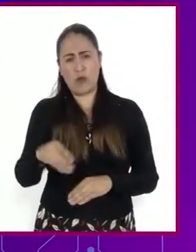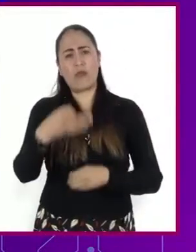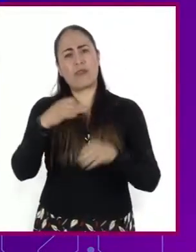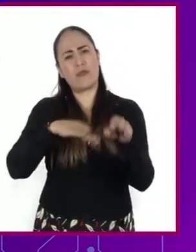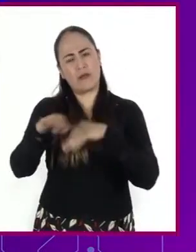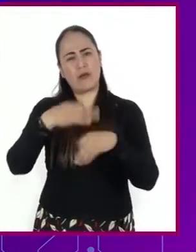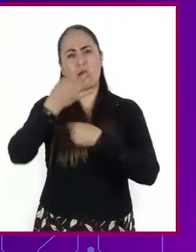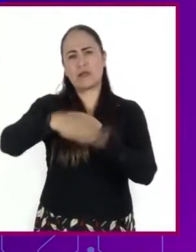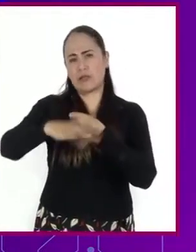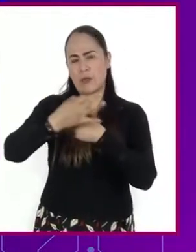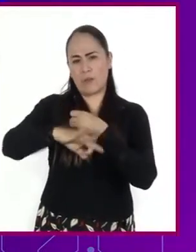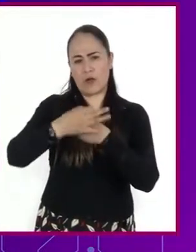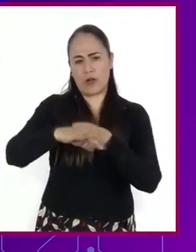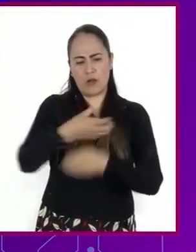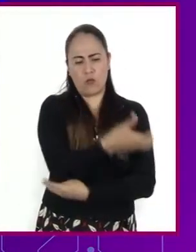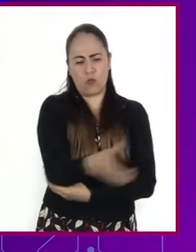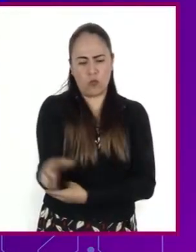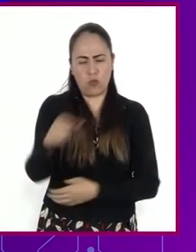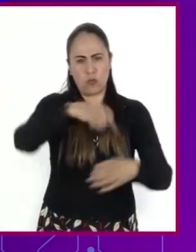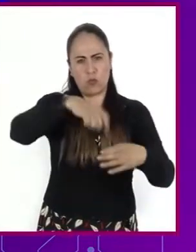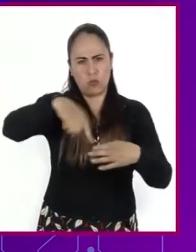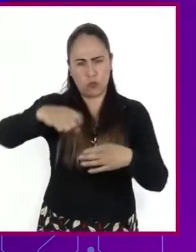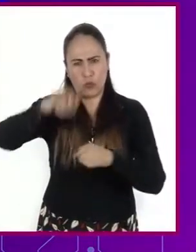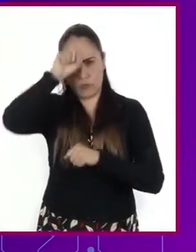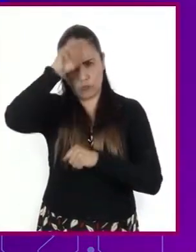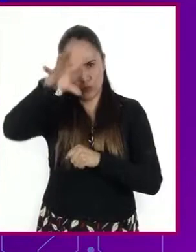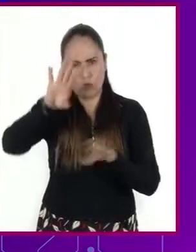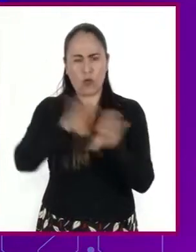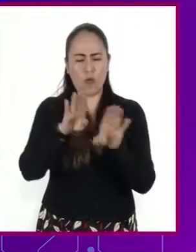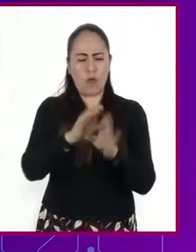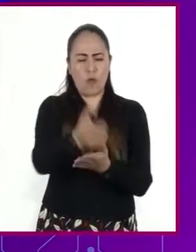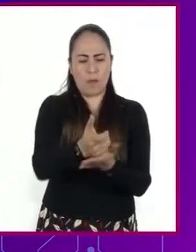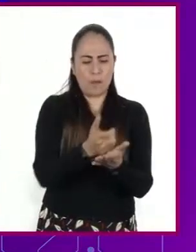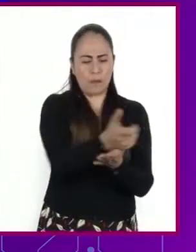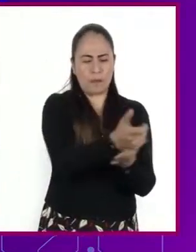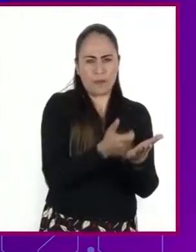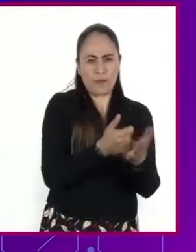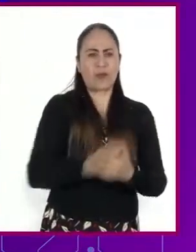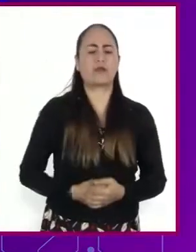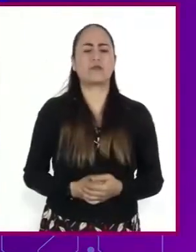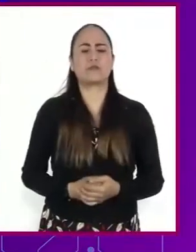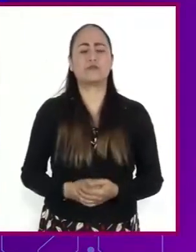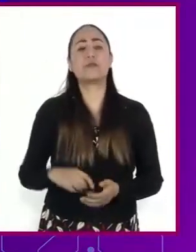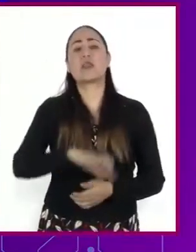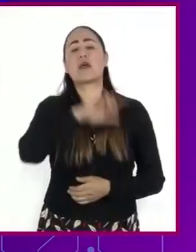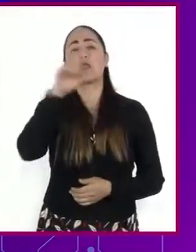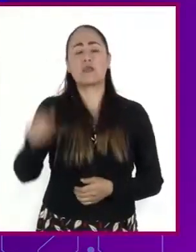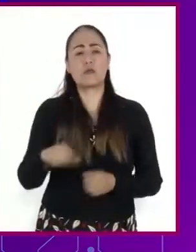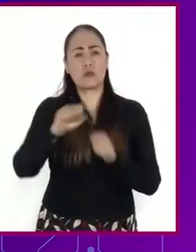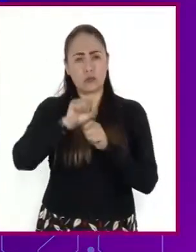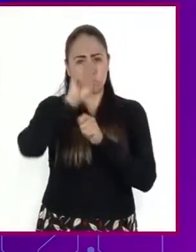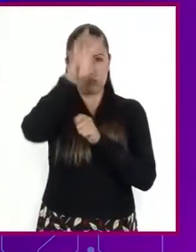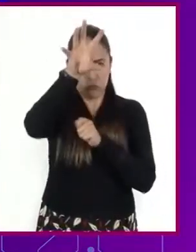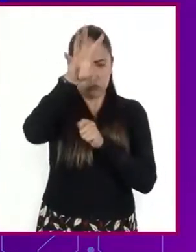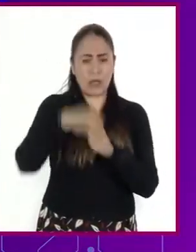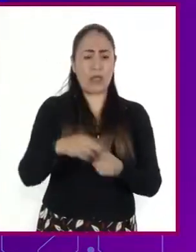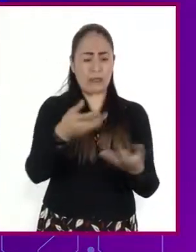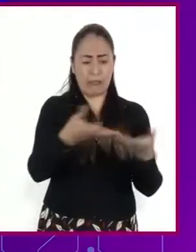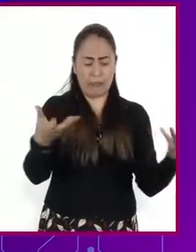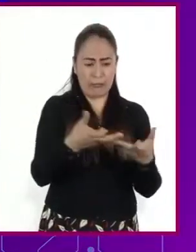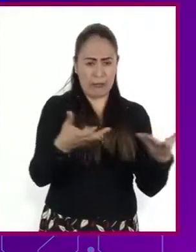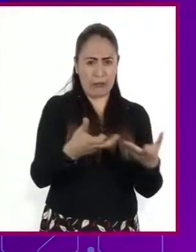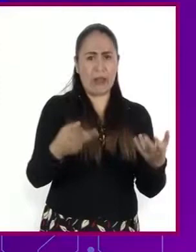se conservaron, como el pago del tributo y la organización de los calpullis, y se implementaron otras, que cambiaron la propiedad de